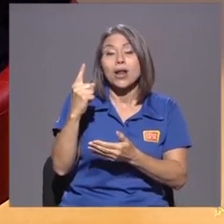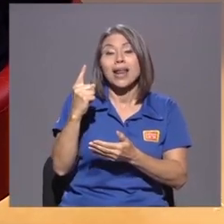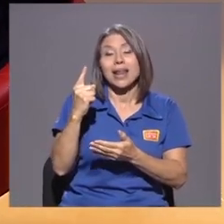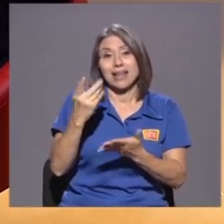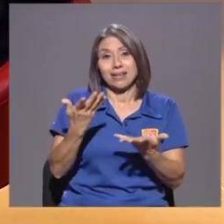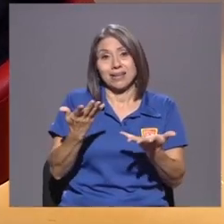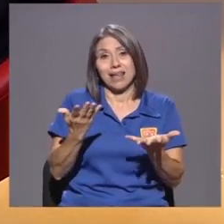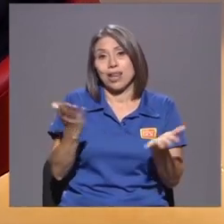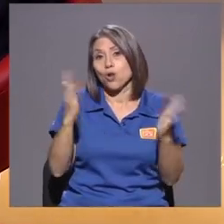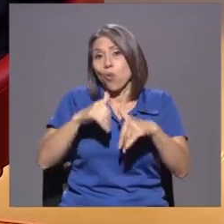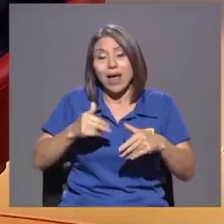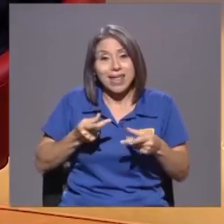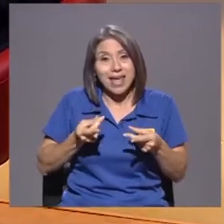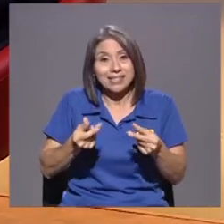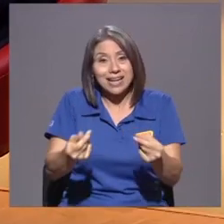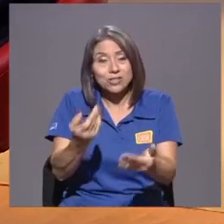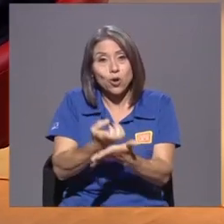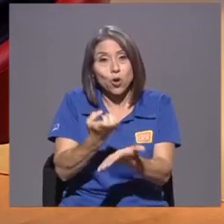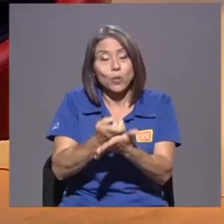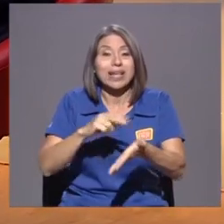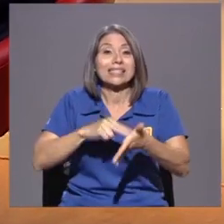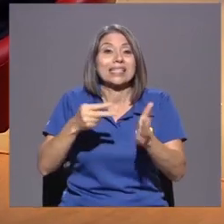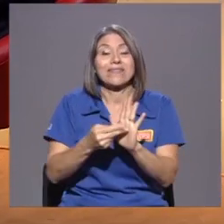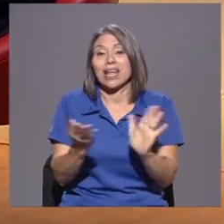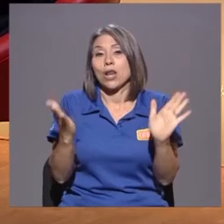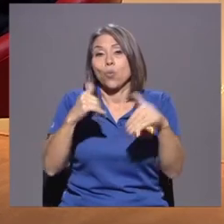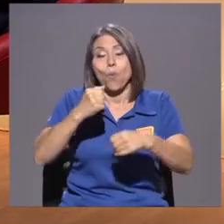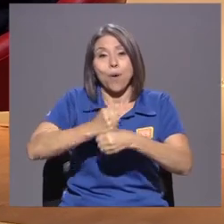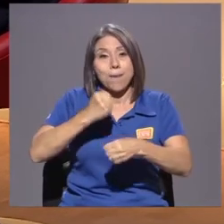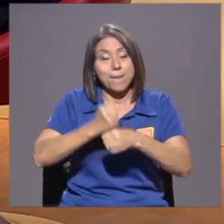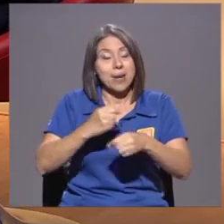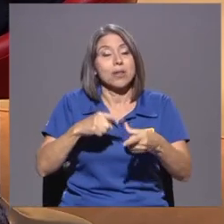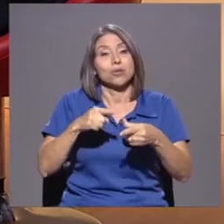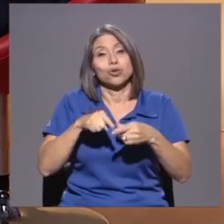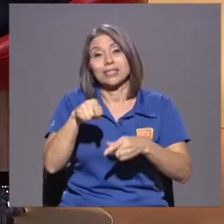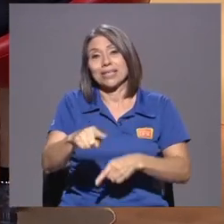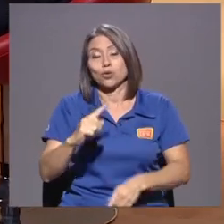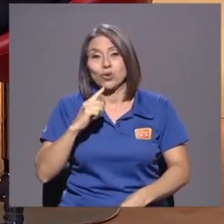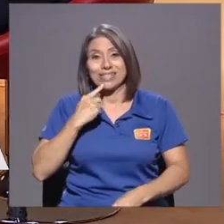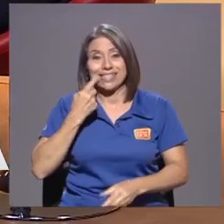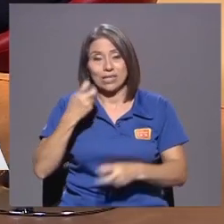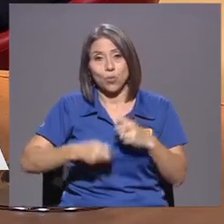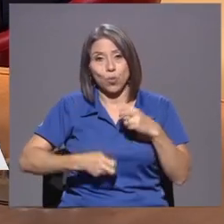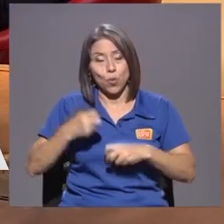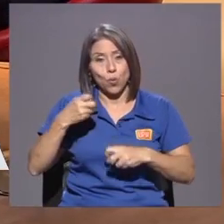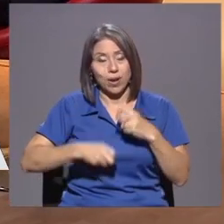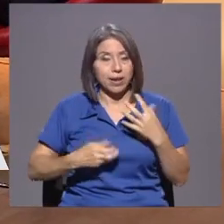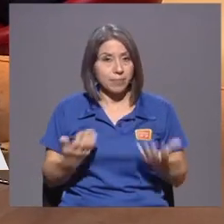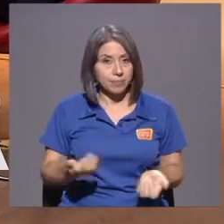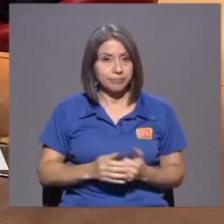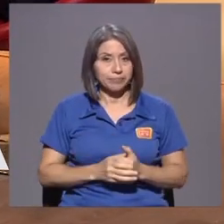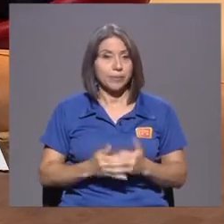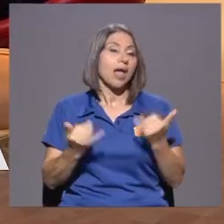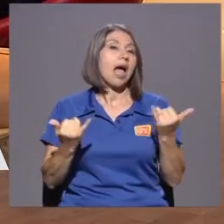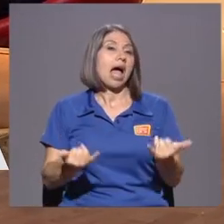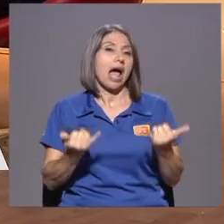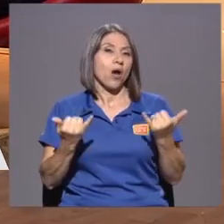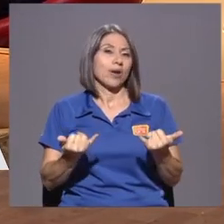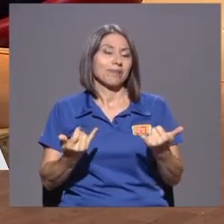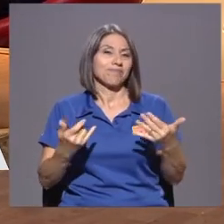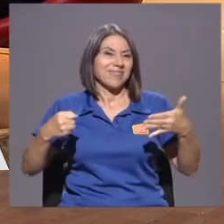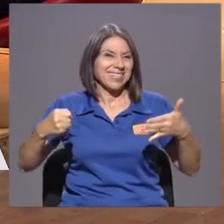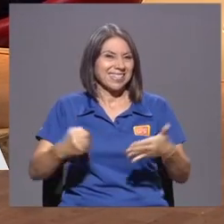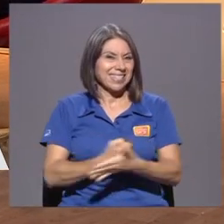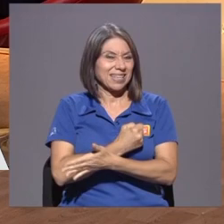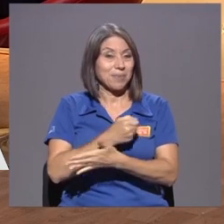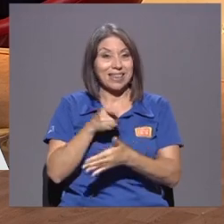desempleo y eso es otro problema muy serio ahora desgraciadamente quizás exceptuando la